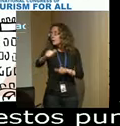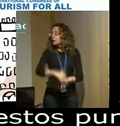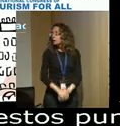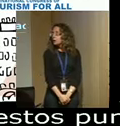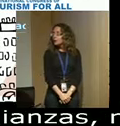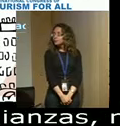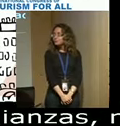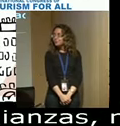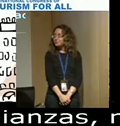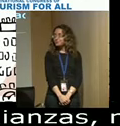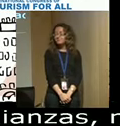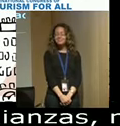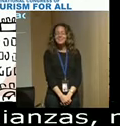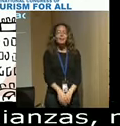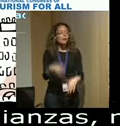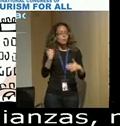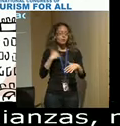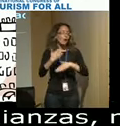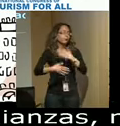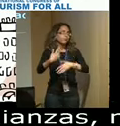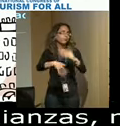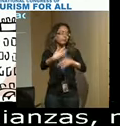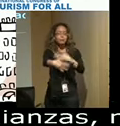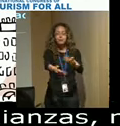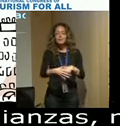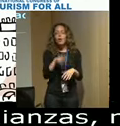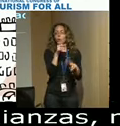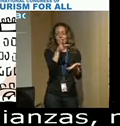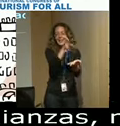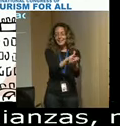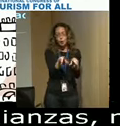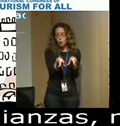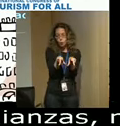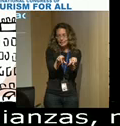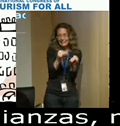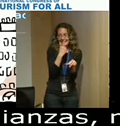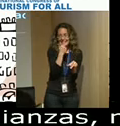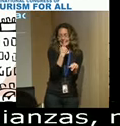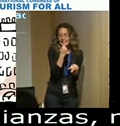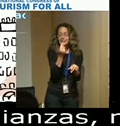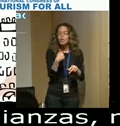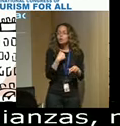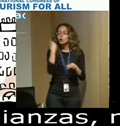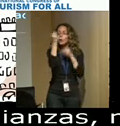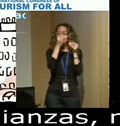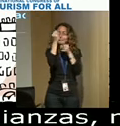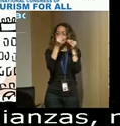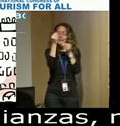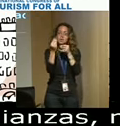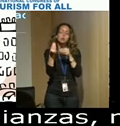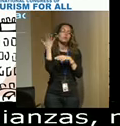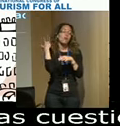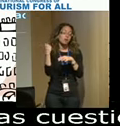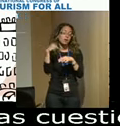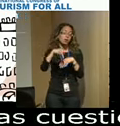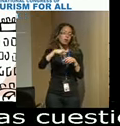Ya desfasada total. Bueno, ya estoy terminando con los retos, ¿de acuerdo? Yo creo, y a lo largo de ayer y hoy